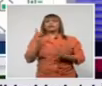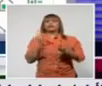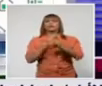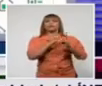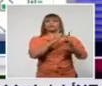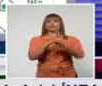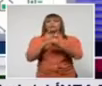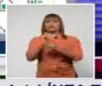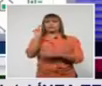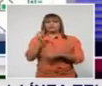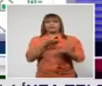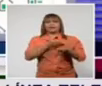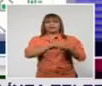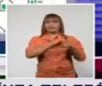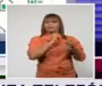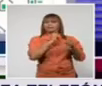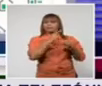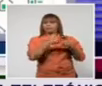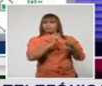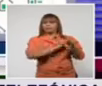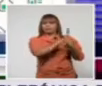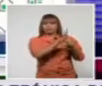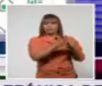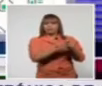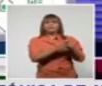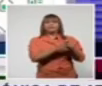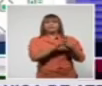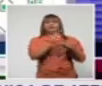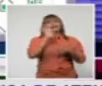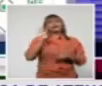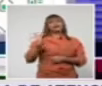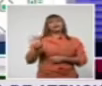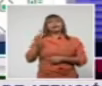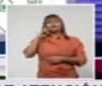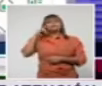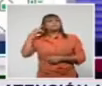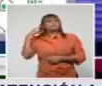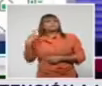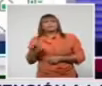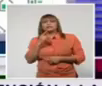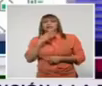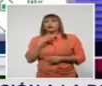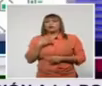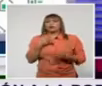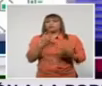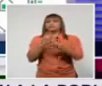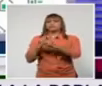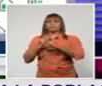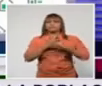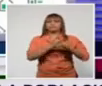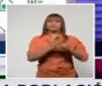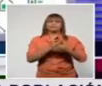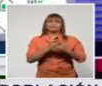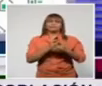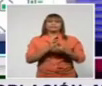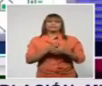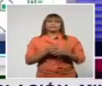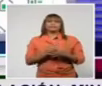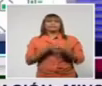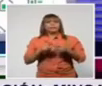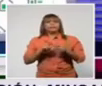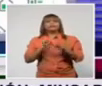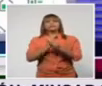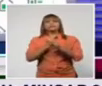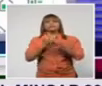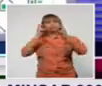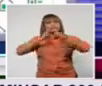casos confirmados con anterioridad y en 4 aún no se ha podido precisar la fuente de infección, pero se trabaja